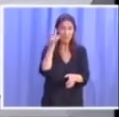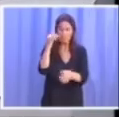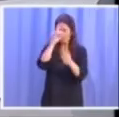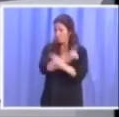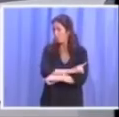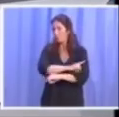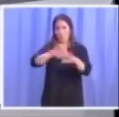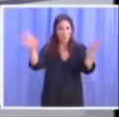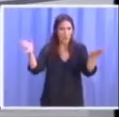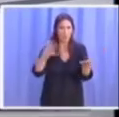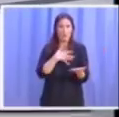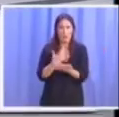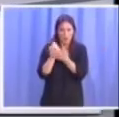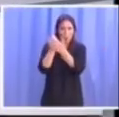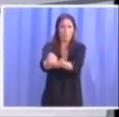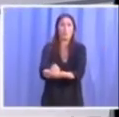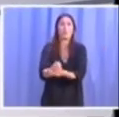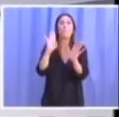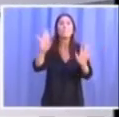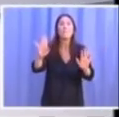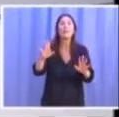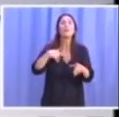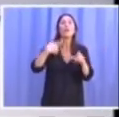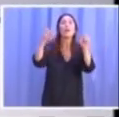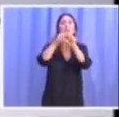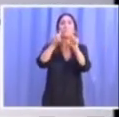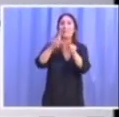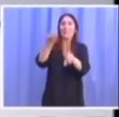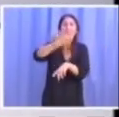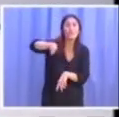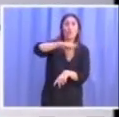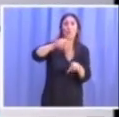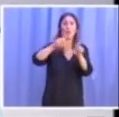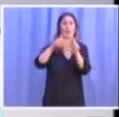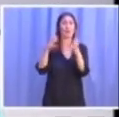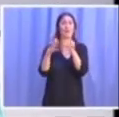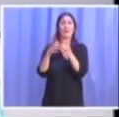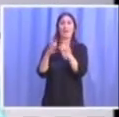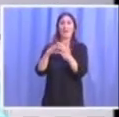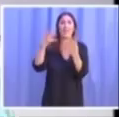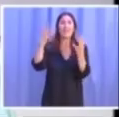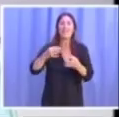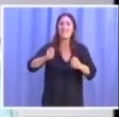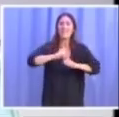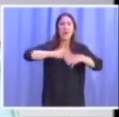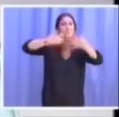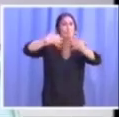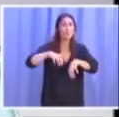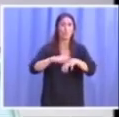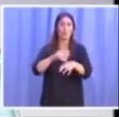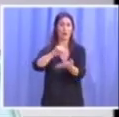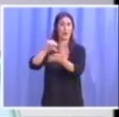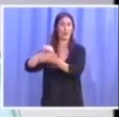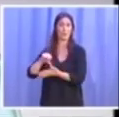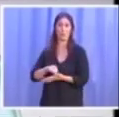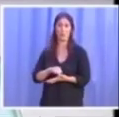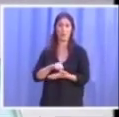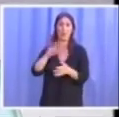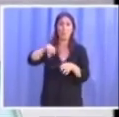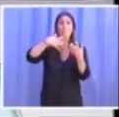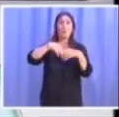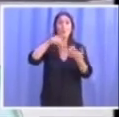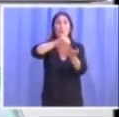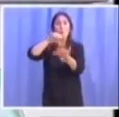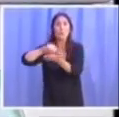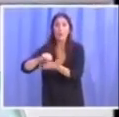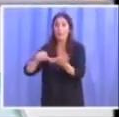supuesto que querrían aportar al ayuntamiento, que es la empresa de todos los granadinos y granadinas. Y que tiene que ser el motor de la ciudad. Un motor de una ciudad